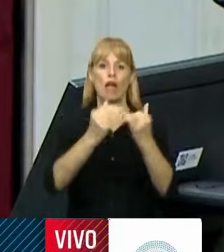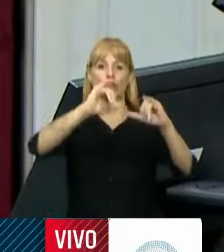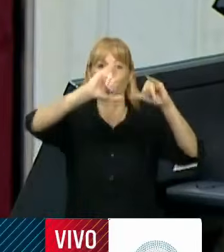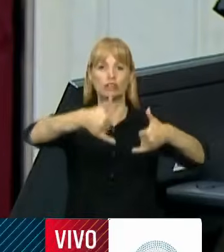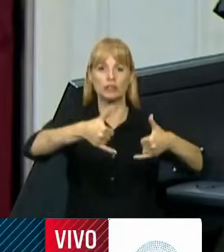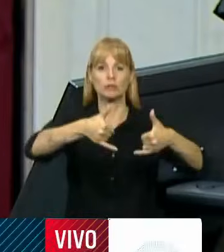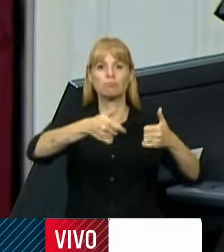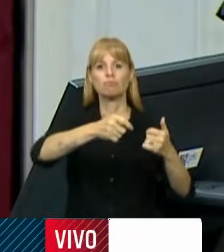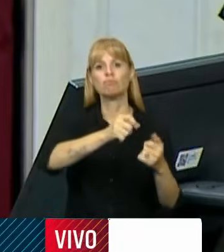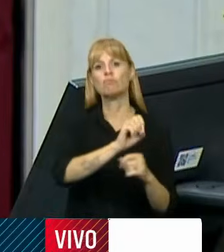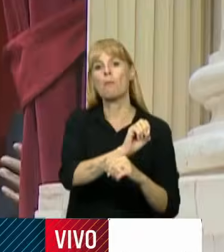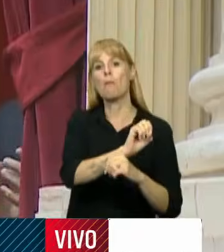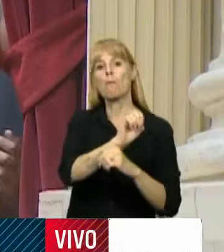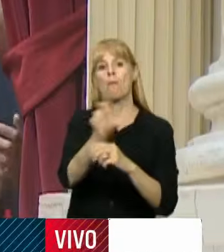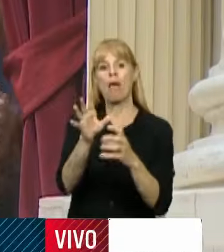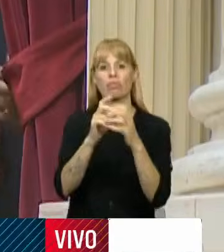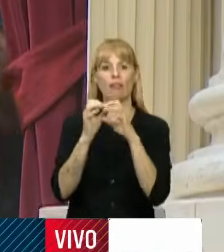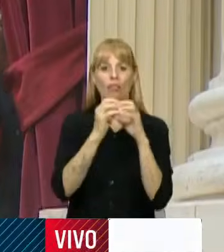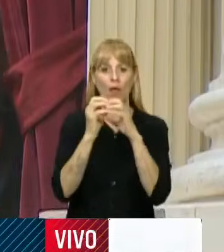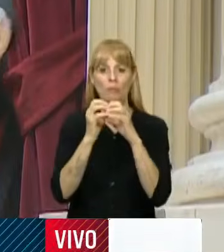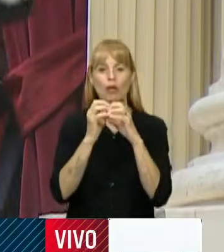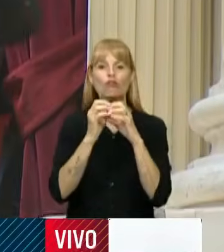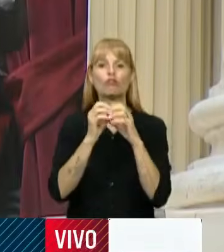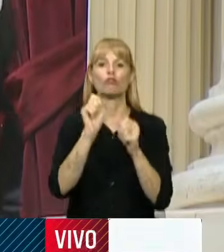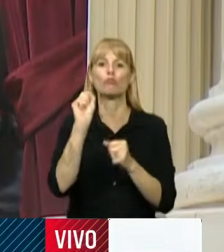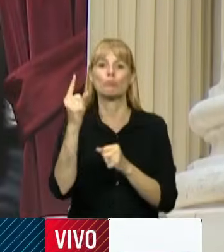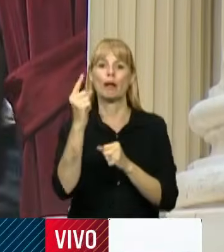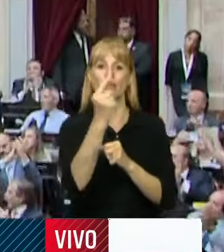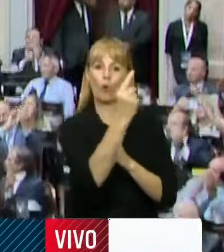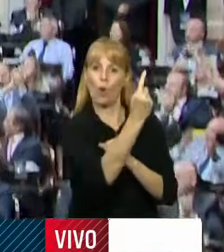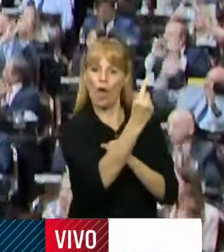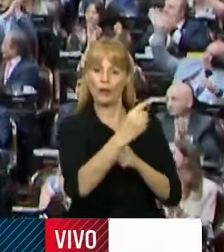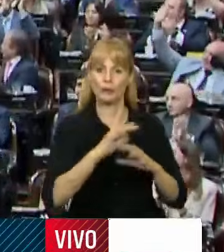se pasa al tratamiento en particular.